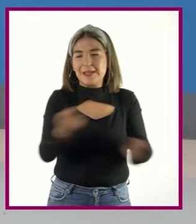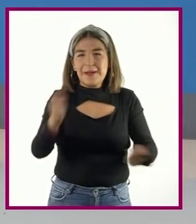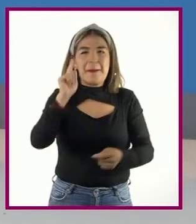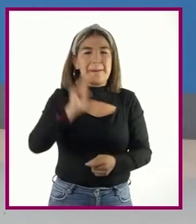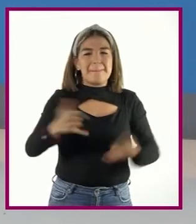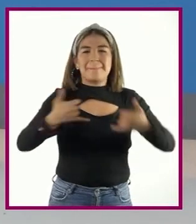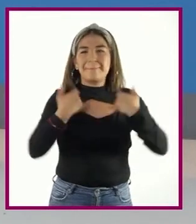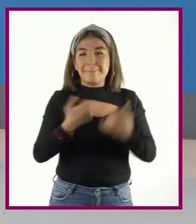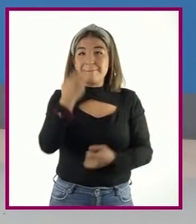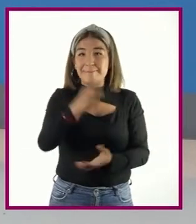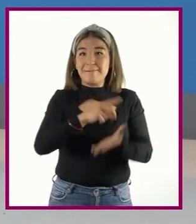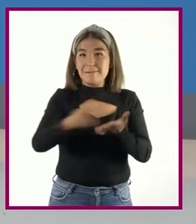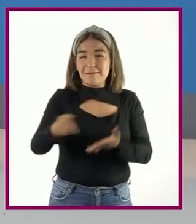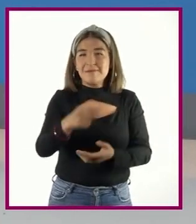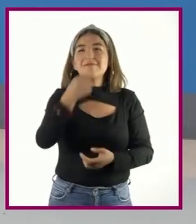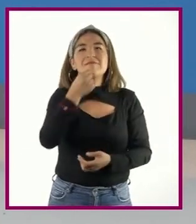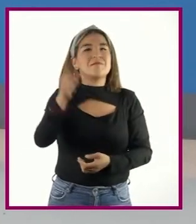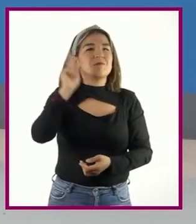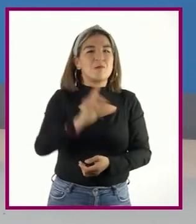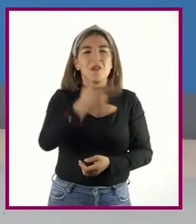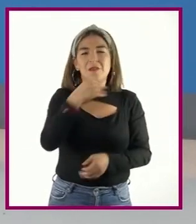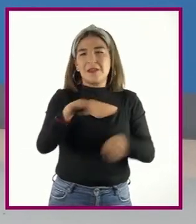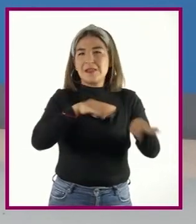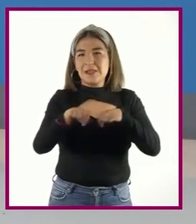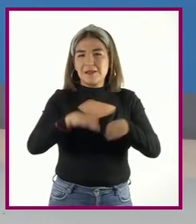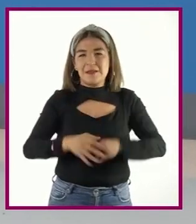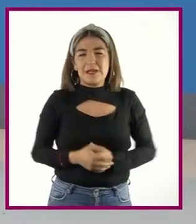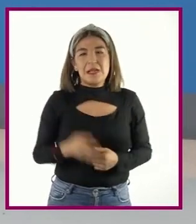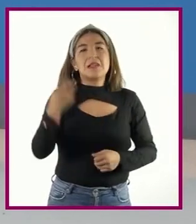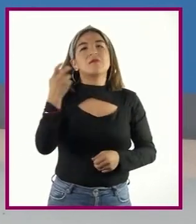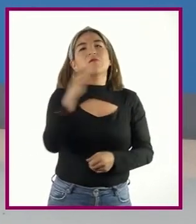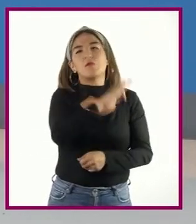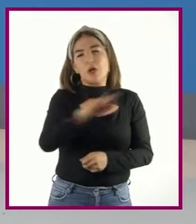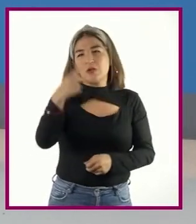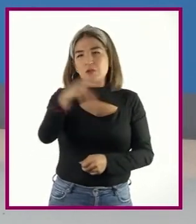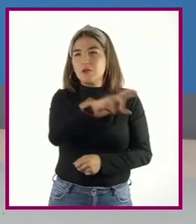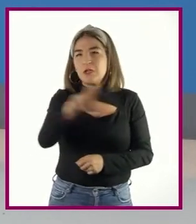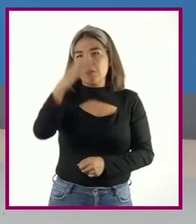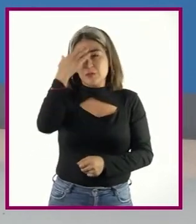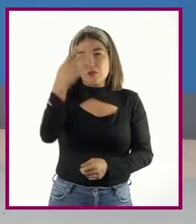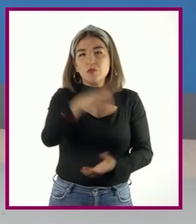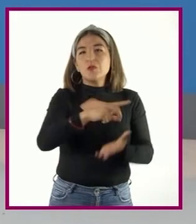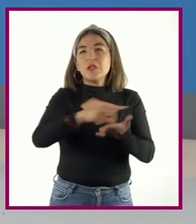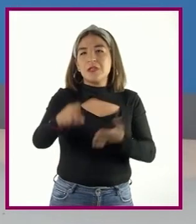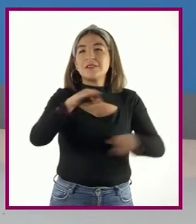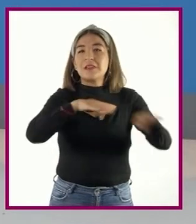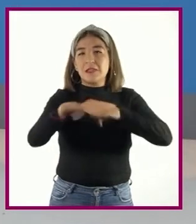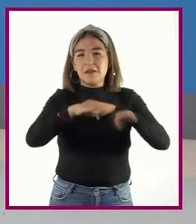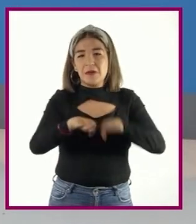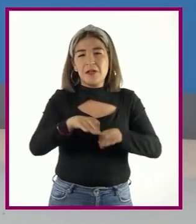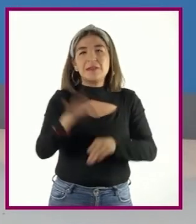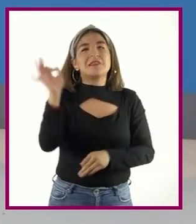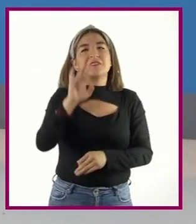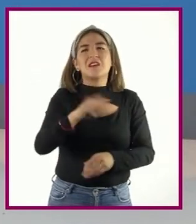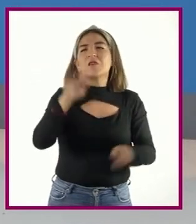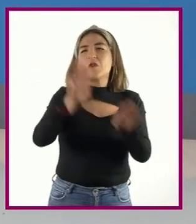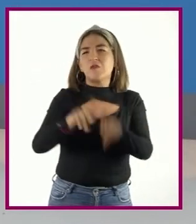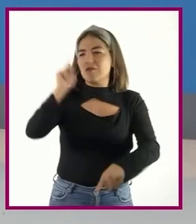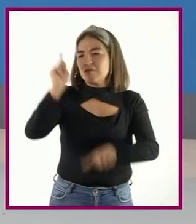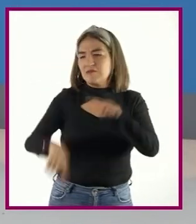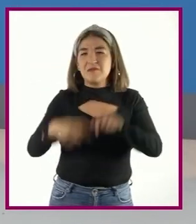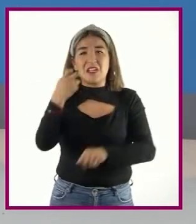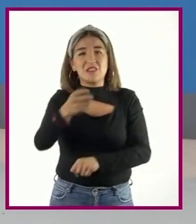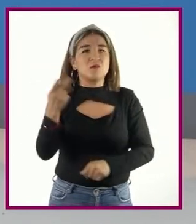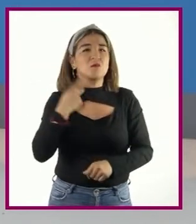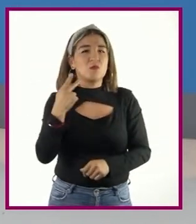particular los derechos de niñas y niños trabajadores, que se les pueda reconocer el derecho al trabajo y no sean erradicados por